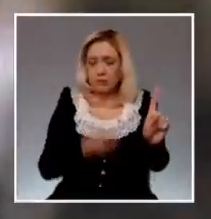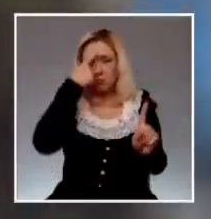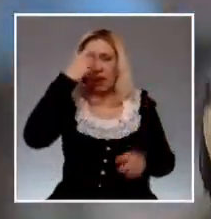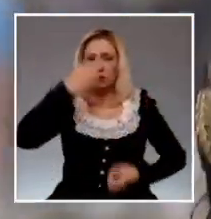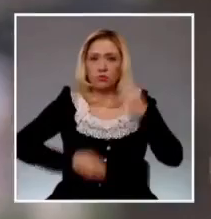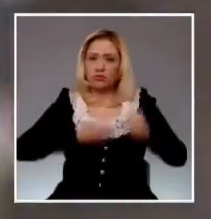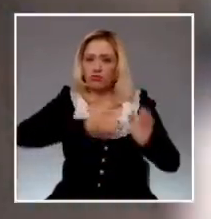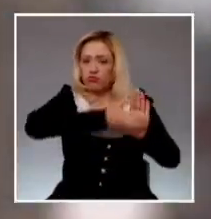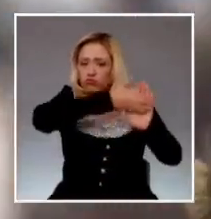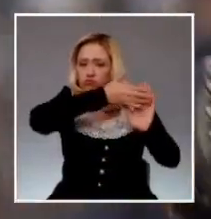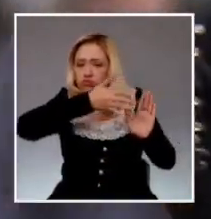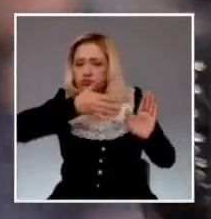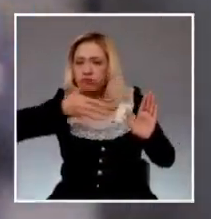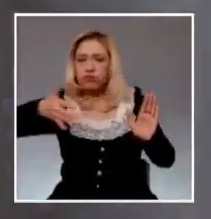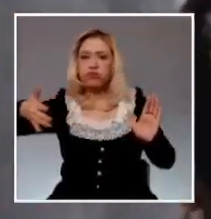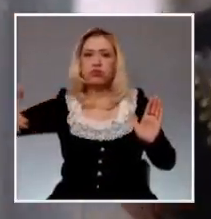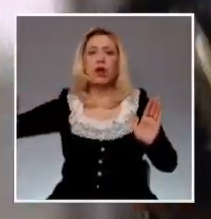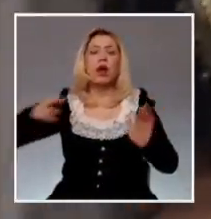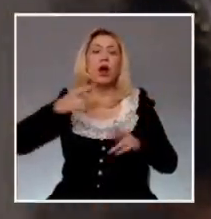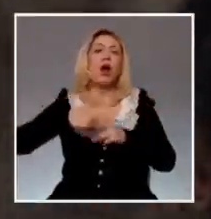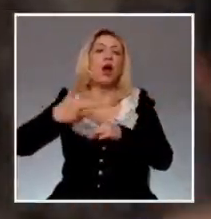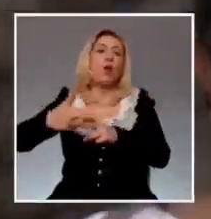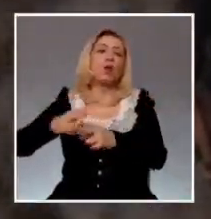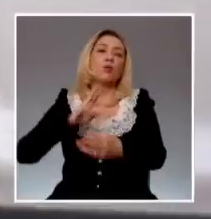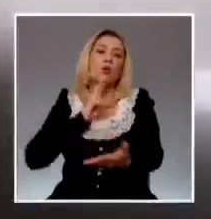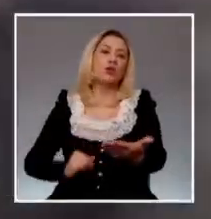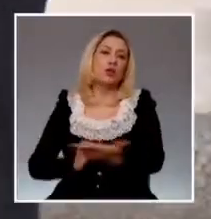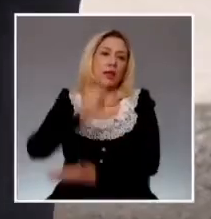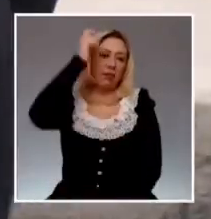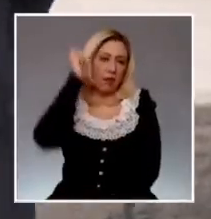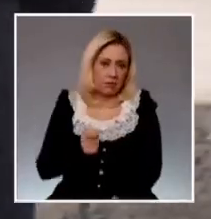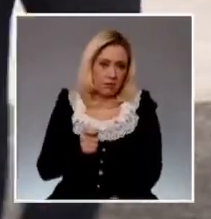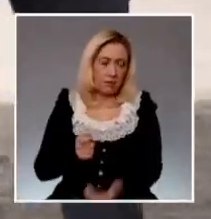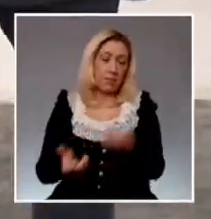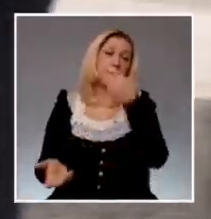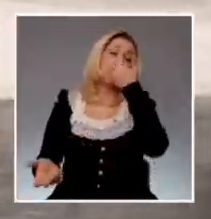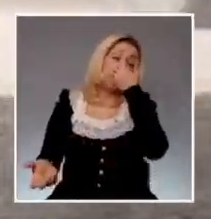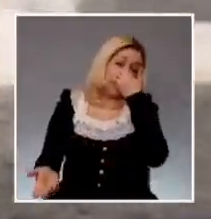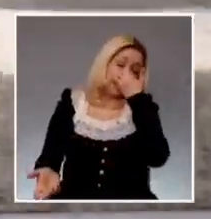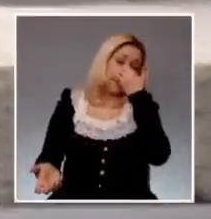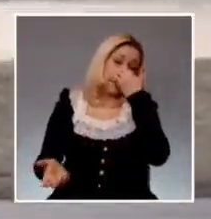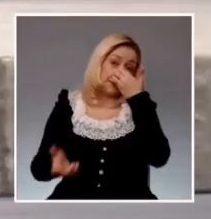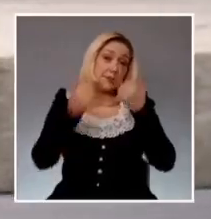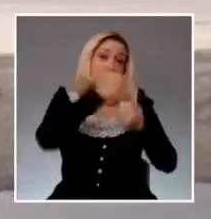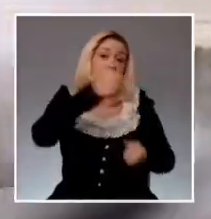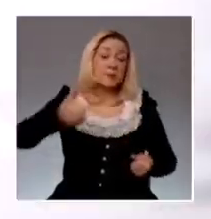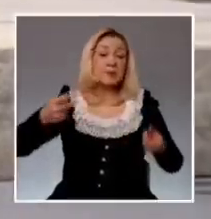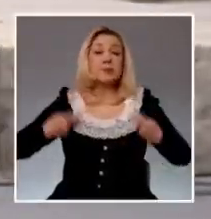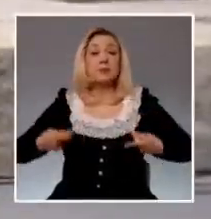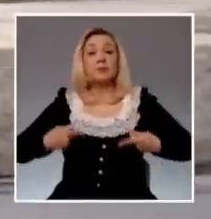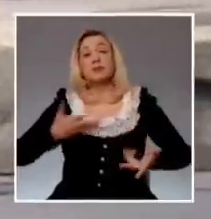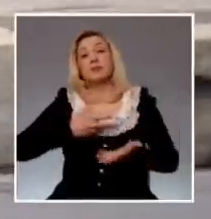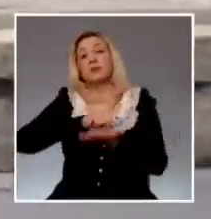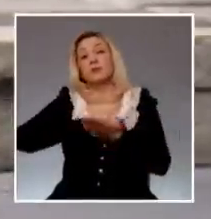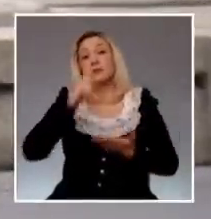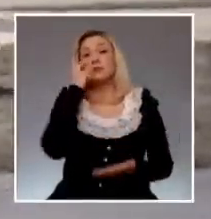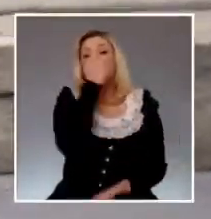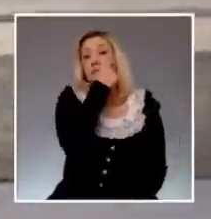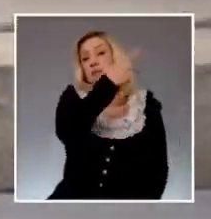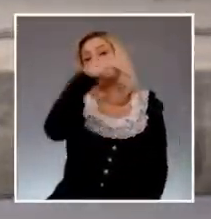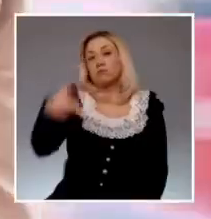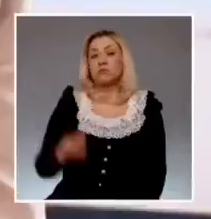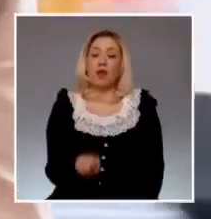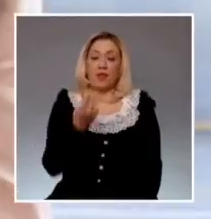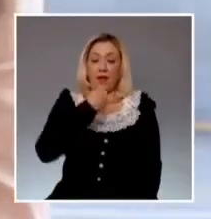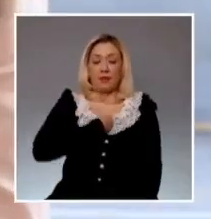incluida en la sentencia que se emita. La sala explicó que el derecho de cada persona a definir de manera autónoma su identidad sexual y de género